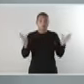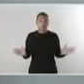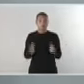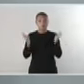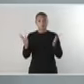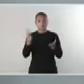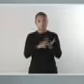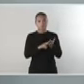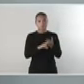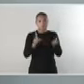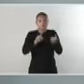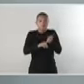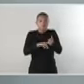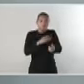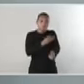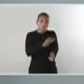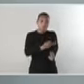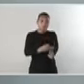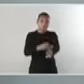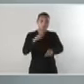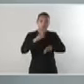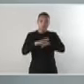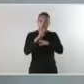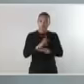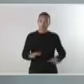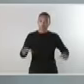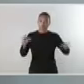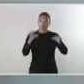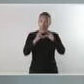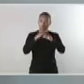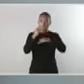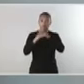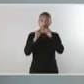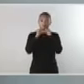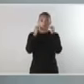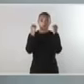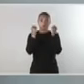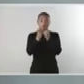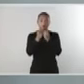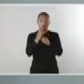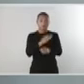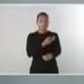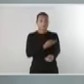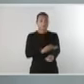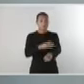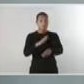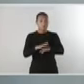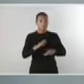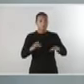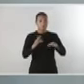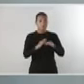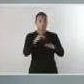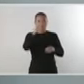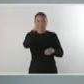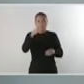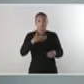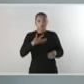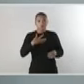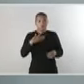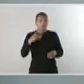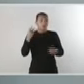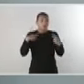la familia desde la célula más importante de toda sociedad la familia para poder tener funcionarios